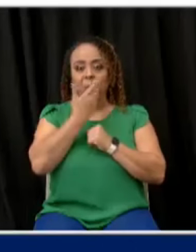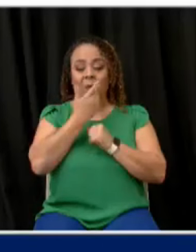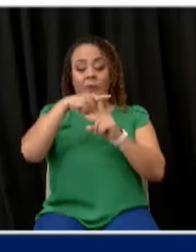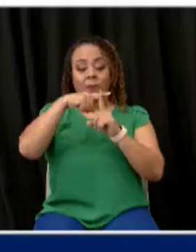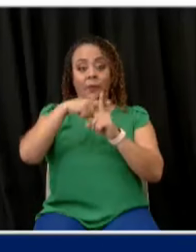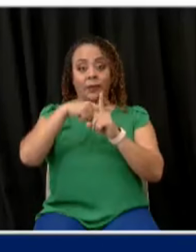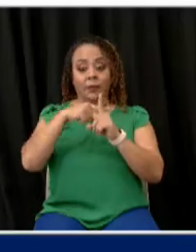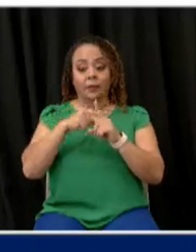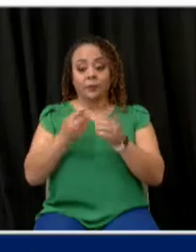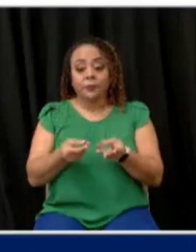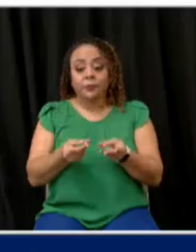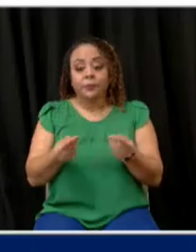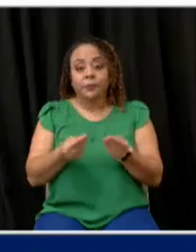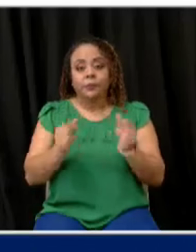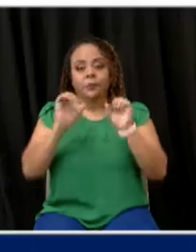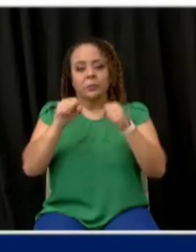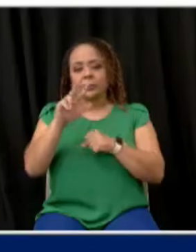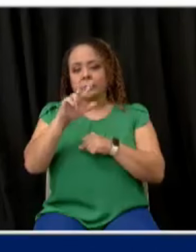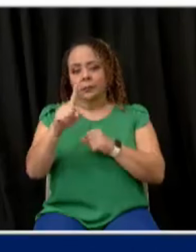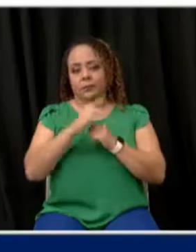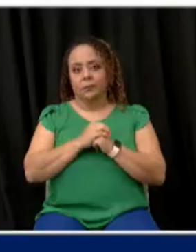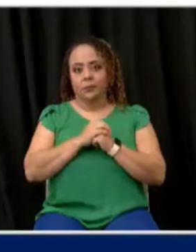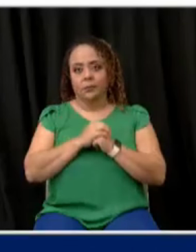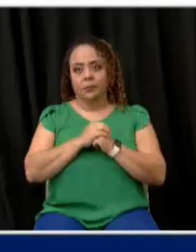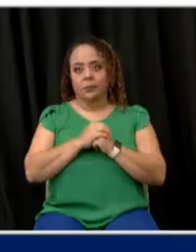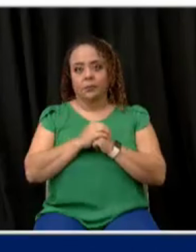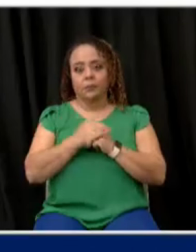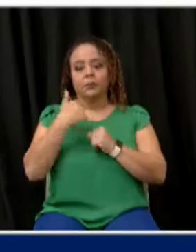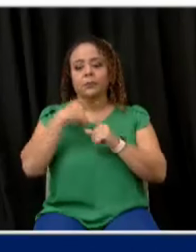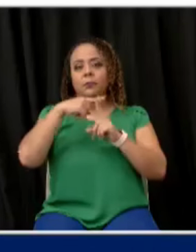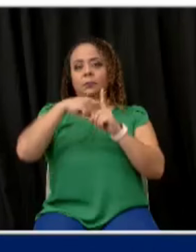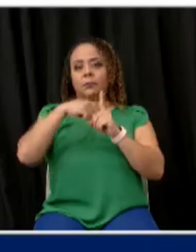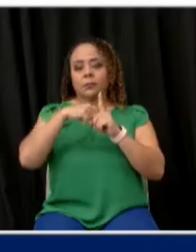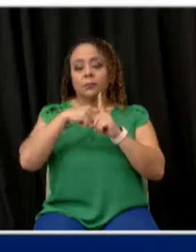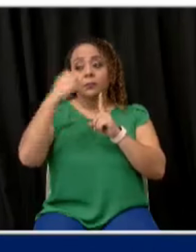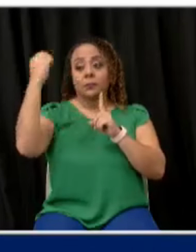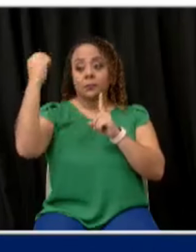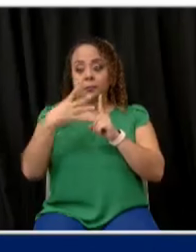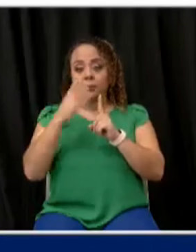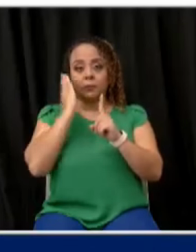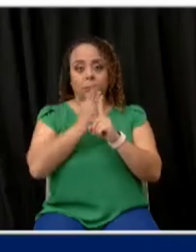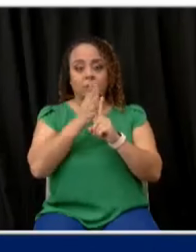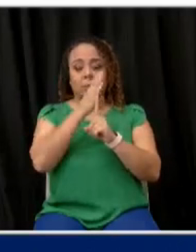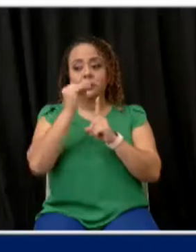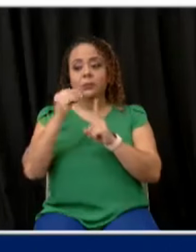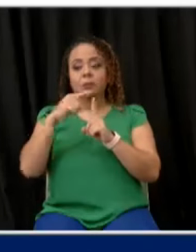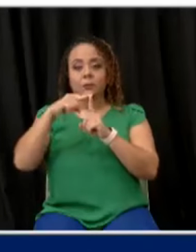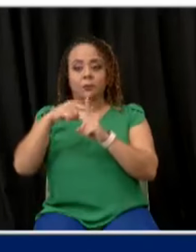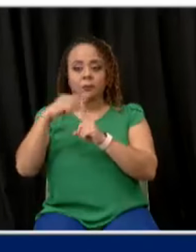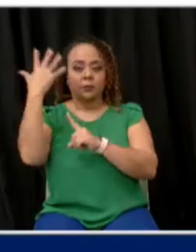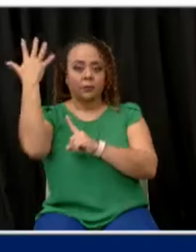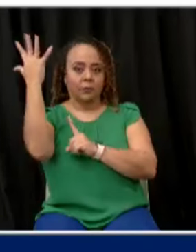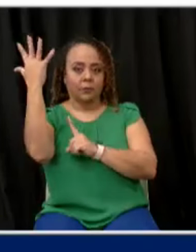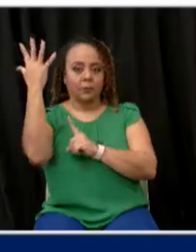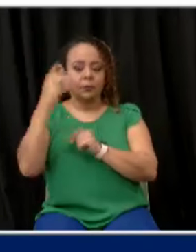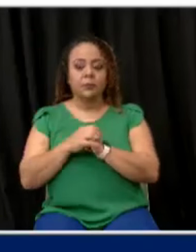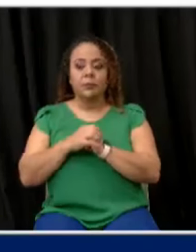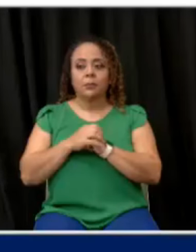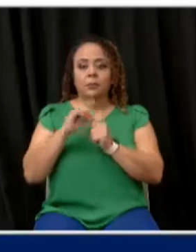temperatura en el zacate puede llegar a 31 grados. O sea, hay temperatura de estar bajo el sol directo y temperatura de estar a la sombra.